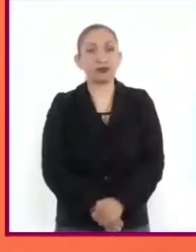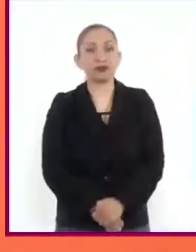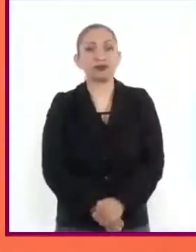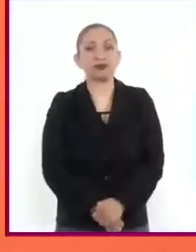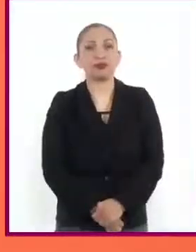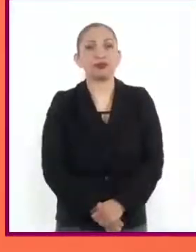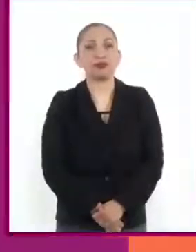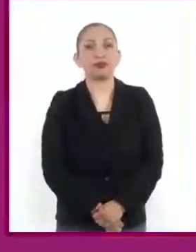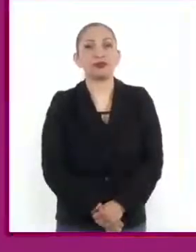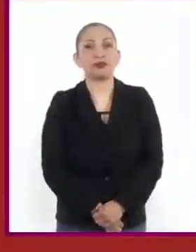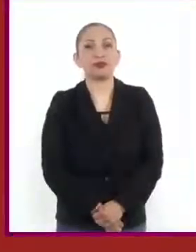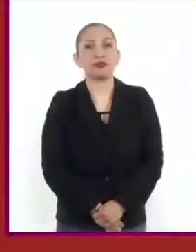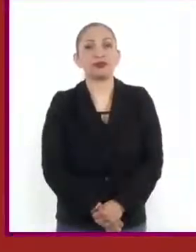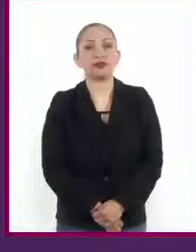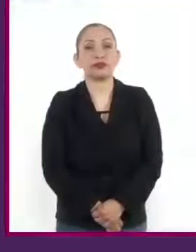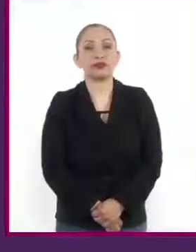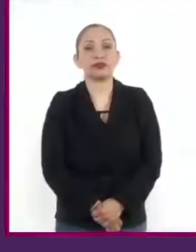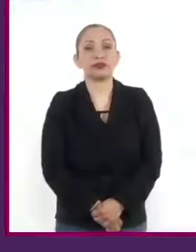adelante.